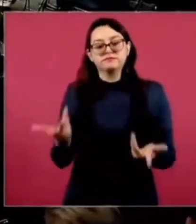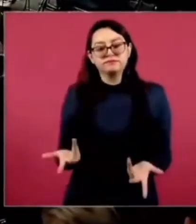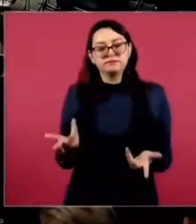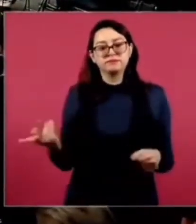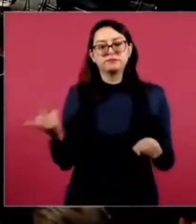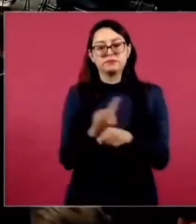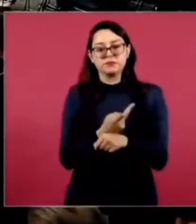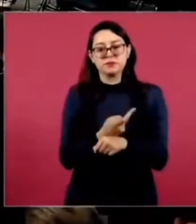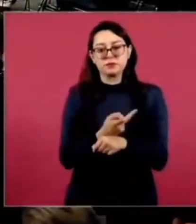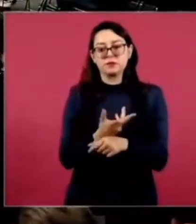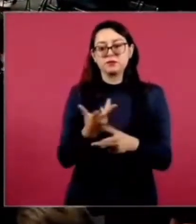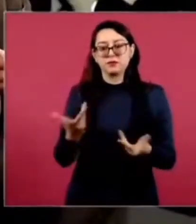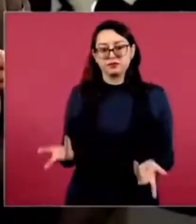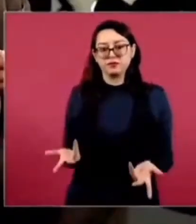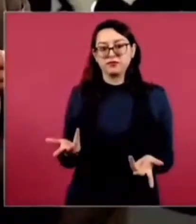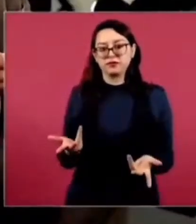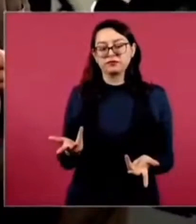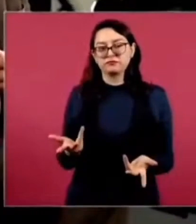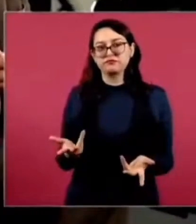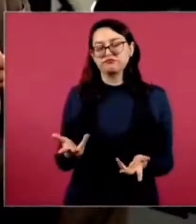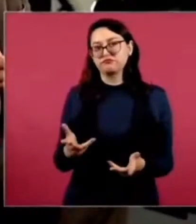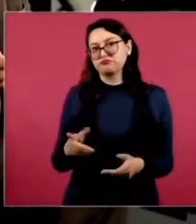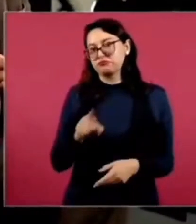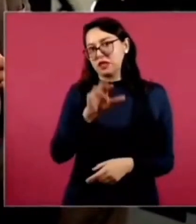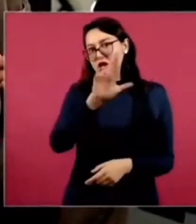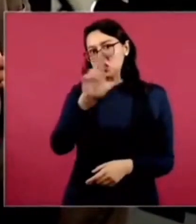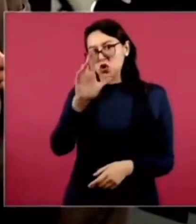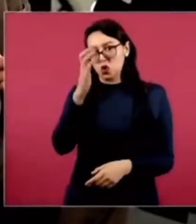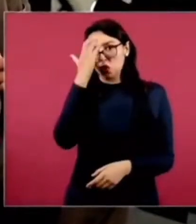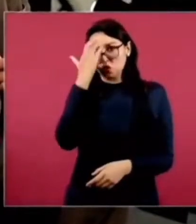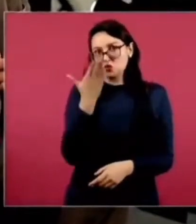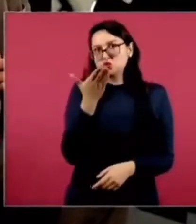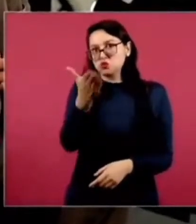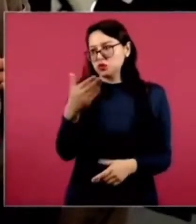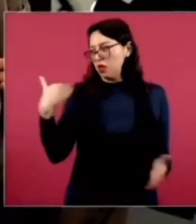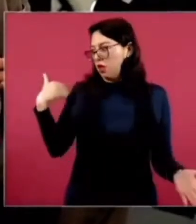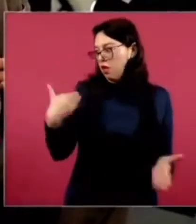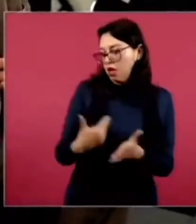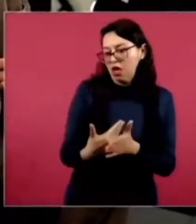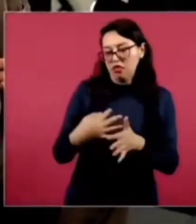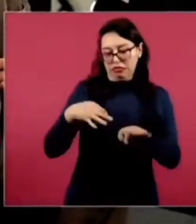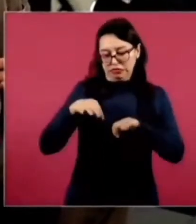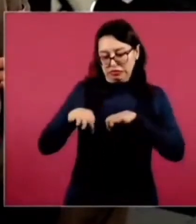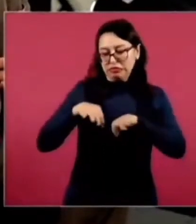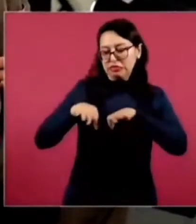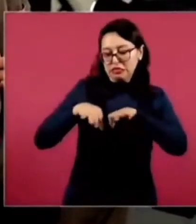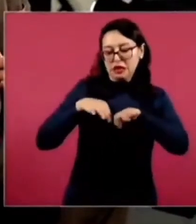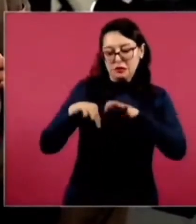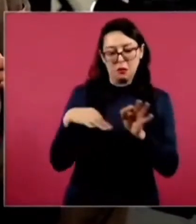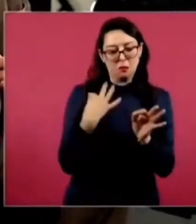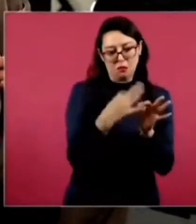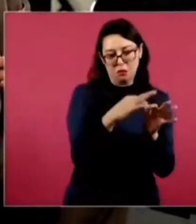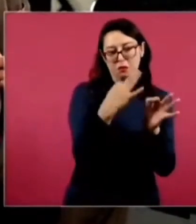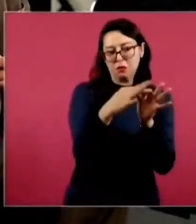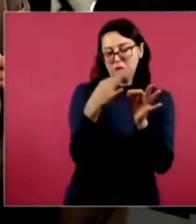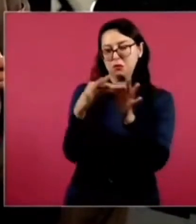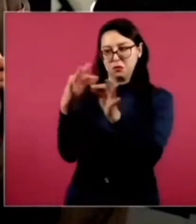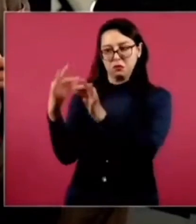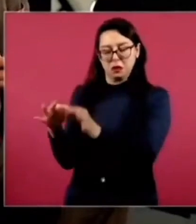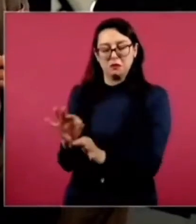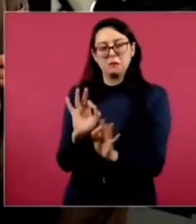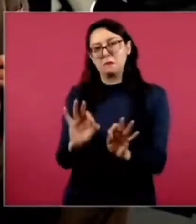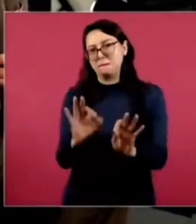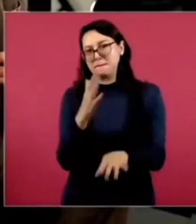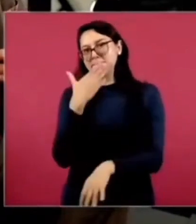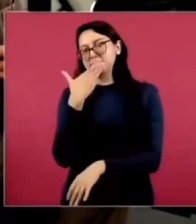que no quedaría ninguna obra inconclusa en su administración, como lo es el Tren Maya, el AIFA, Dos Bocas. Sin